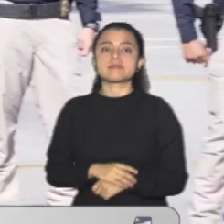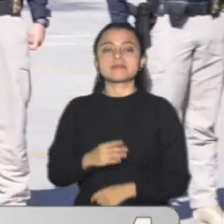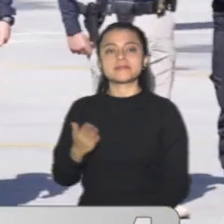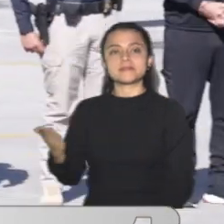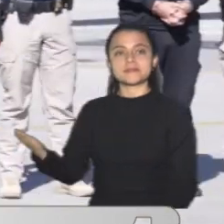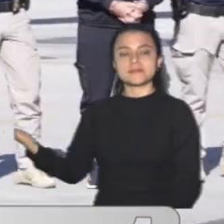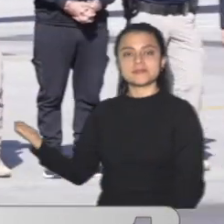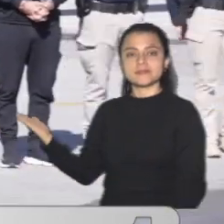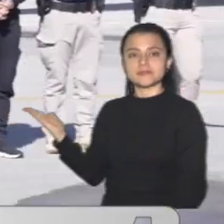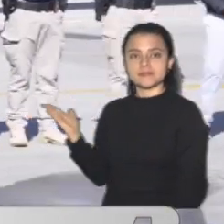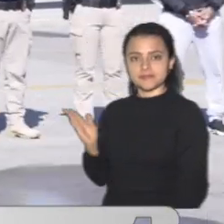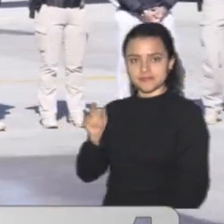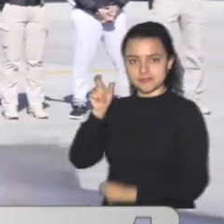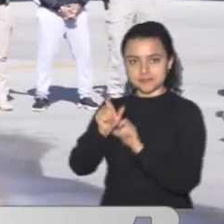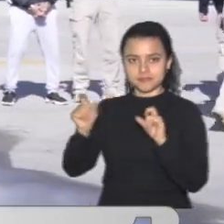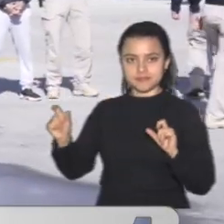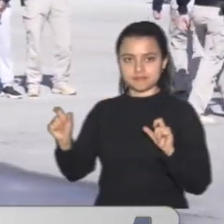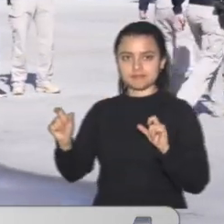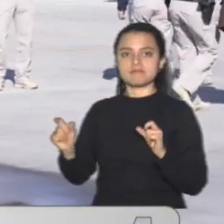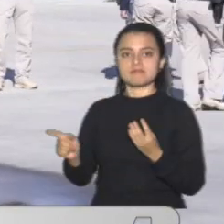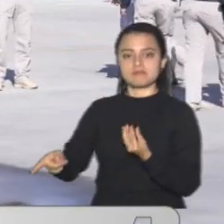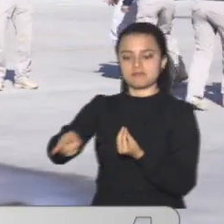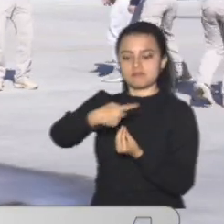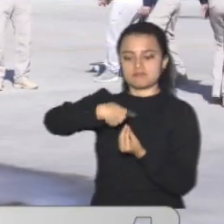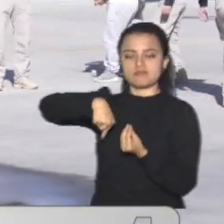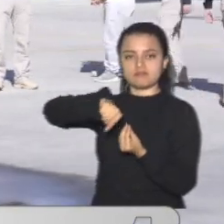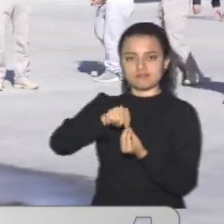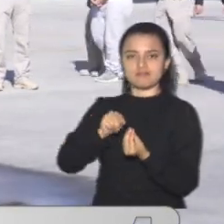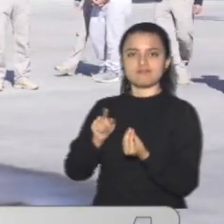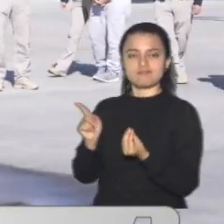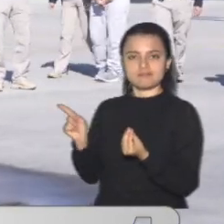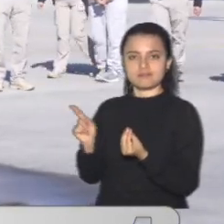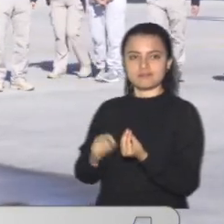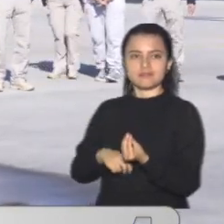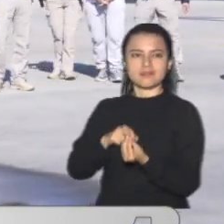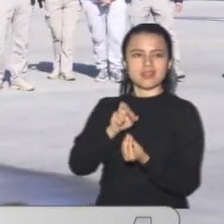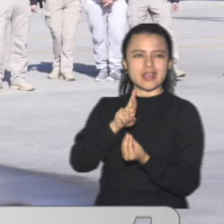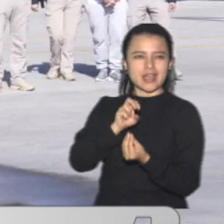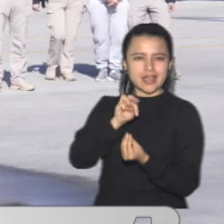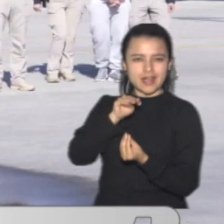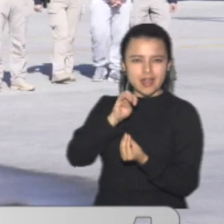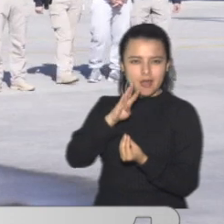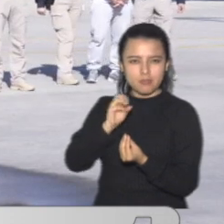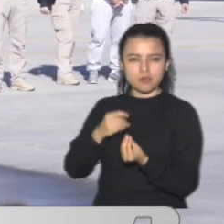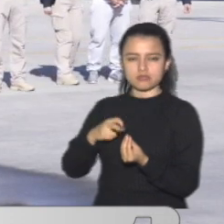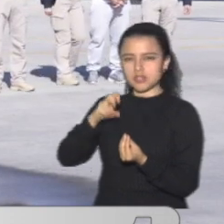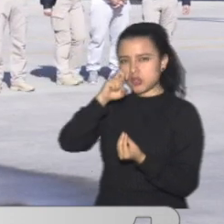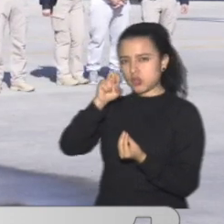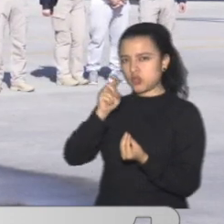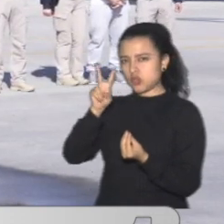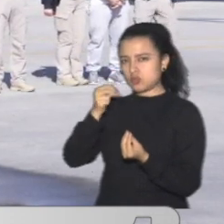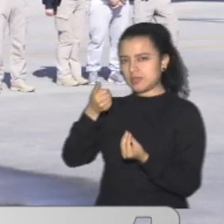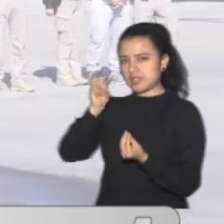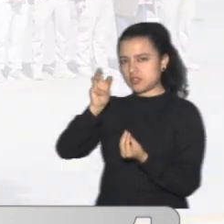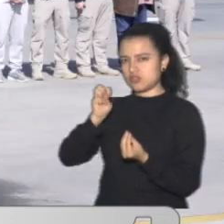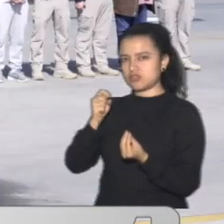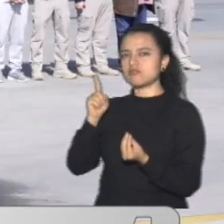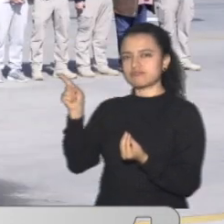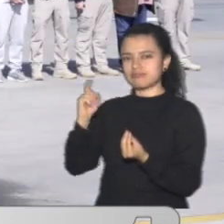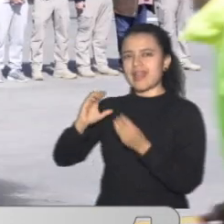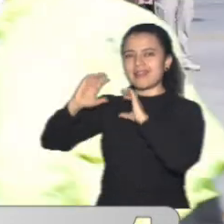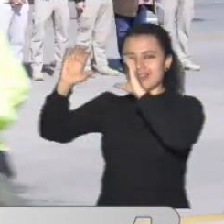carvajal pérez conocido con el alias de rambo ex miembro de la columna 'daniel aldana' capturado en junio de 2018 en caquetá